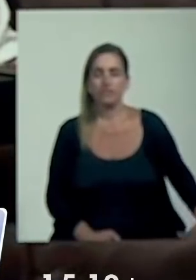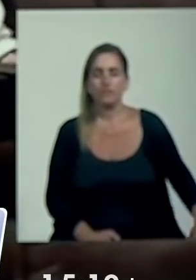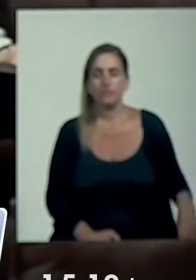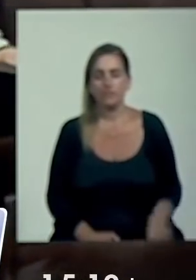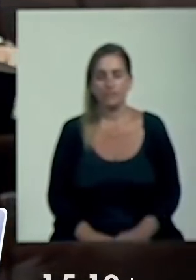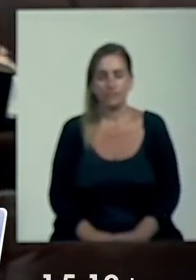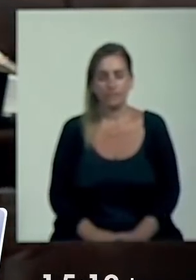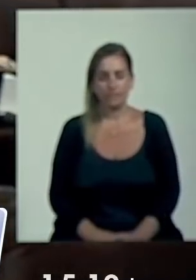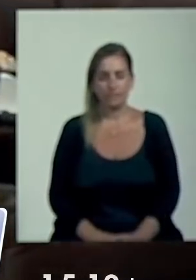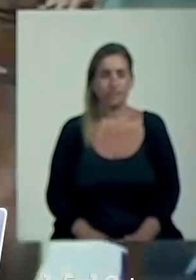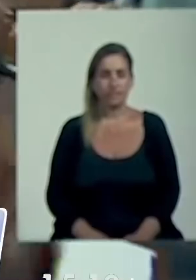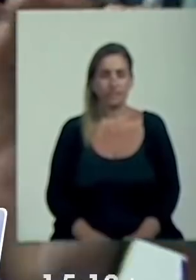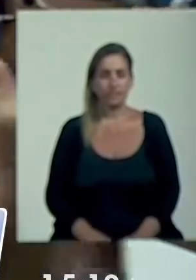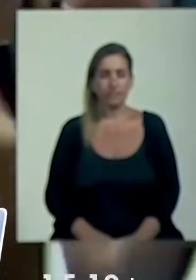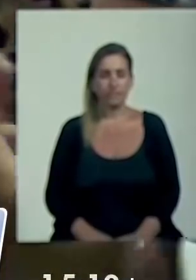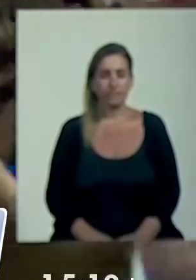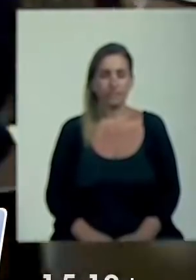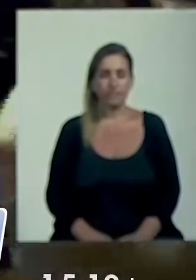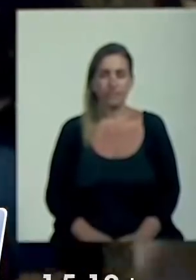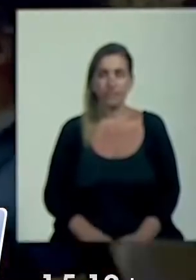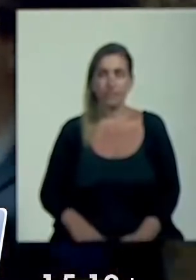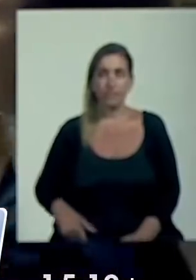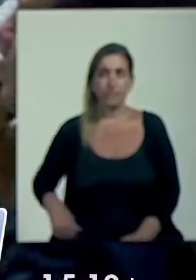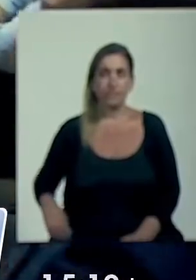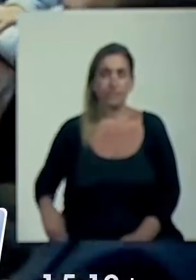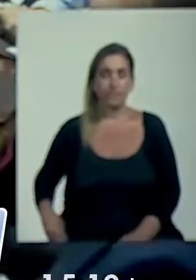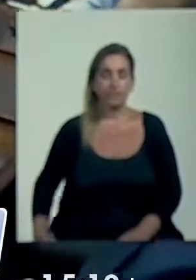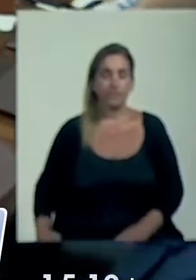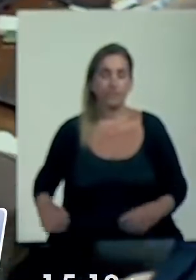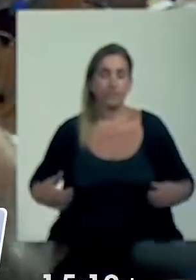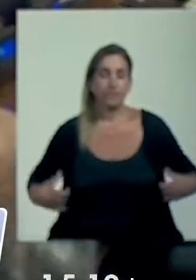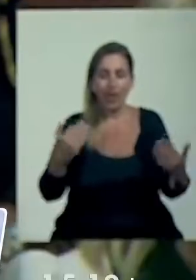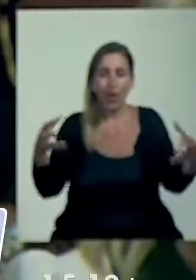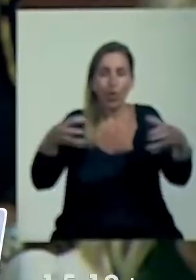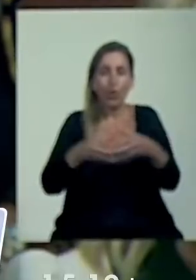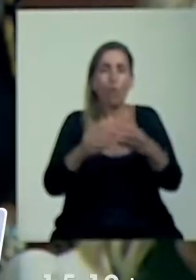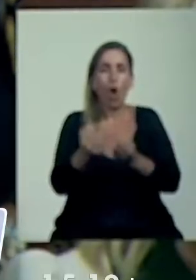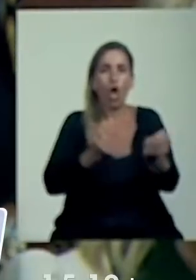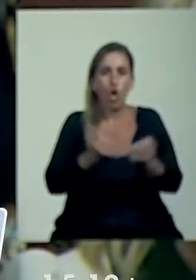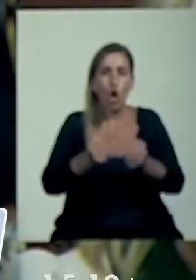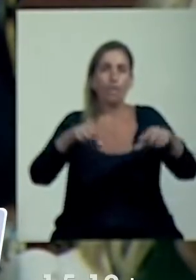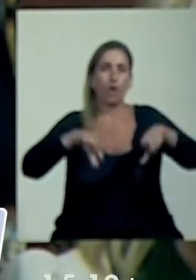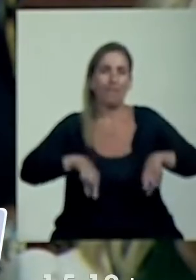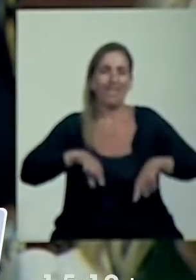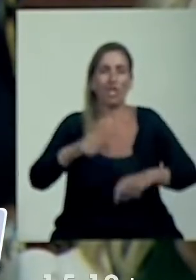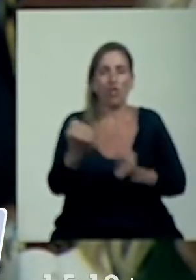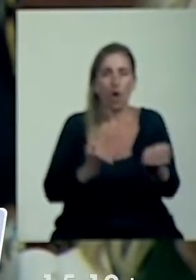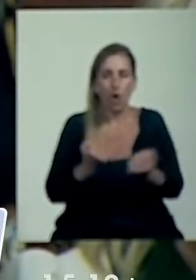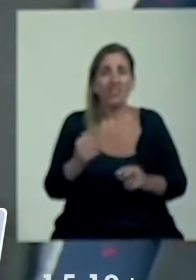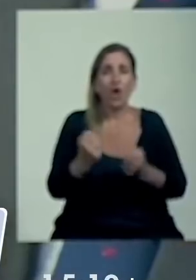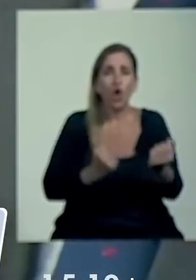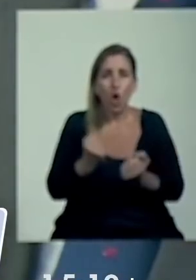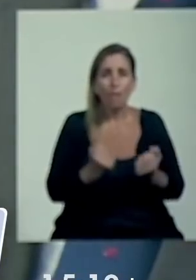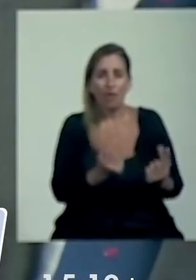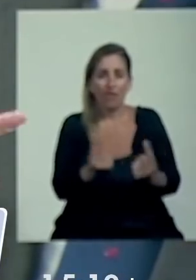contra la ley de caducidad o un referéndum y un plebiscito al otro día se se pasó los dos plebiscitos por la parte como dijo frank de huidobro